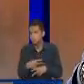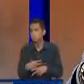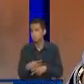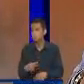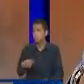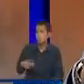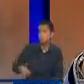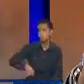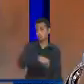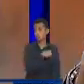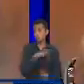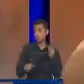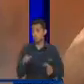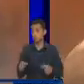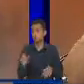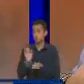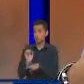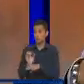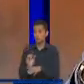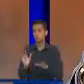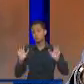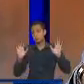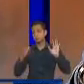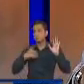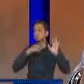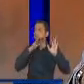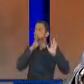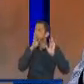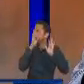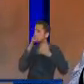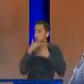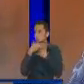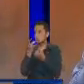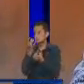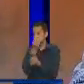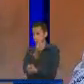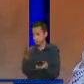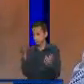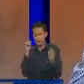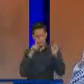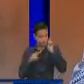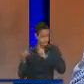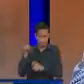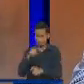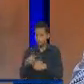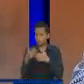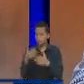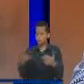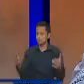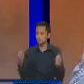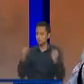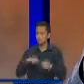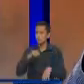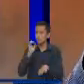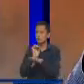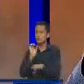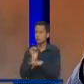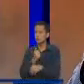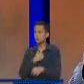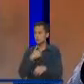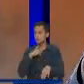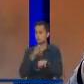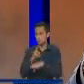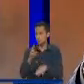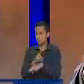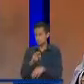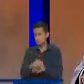como ecuatorianos, por ejemplo, y ese siempre ha sido mi planteamiento, investigar en productos que nos sirvan para el Ecuador y que